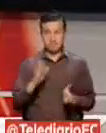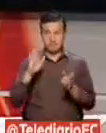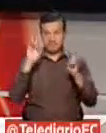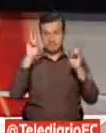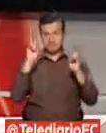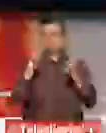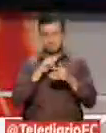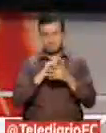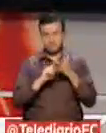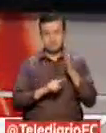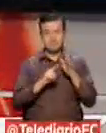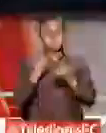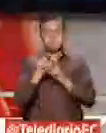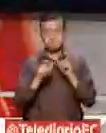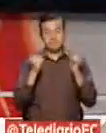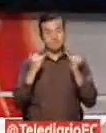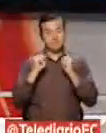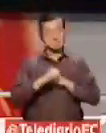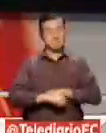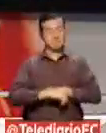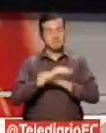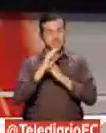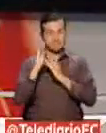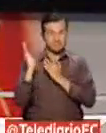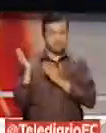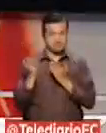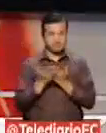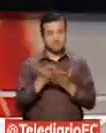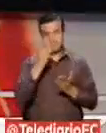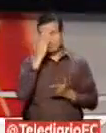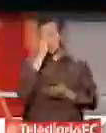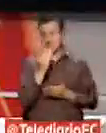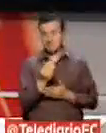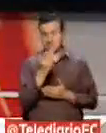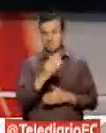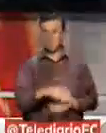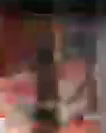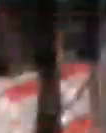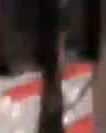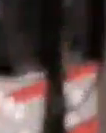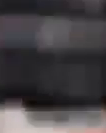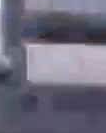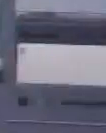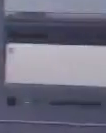contenido. Temas e invitados de esta mañana en Primera Impresión. Buenos días.